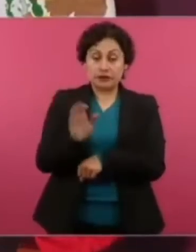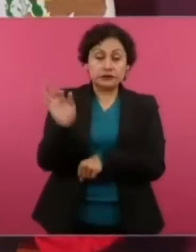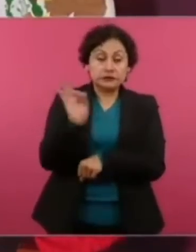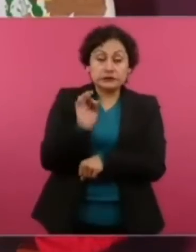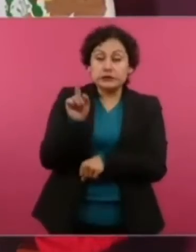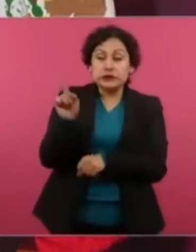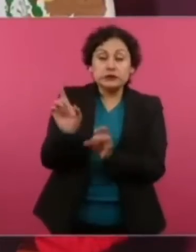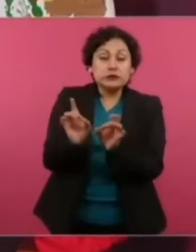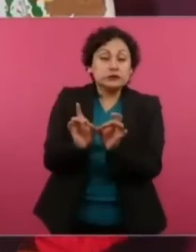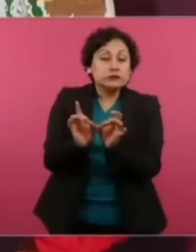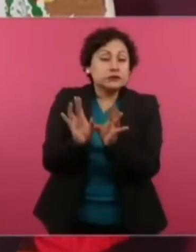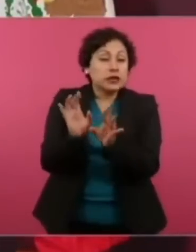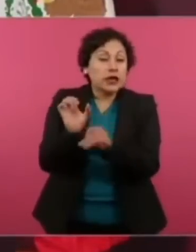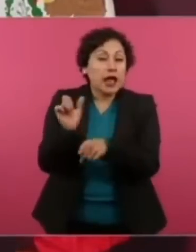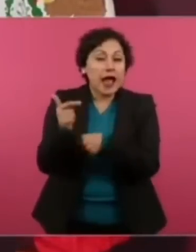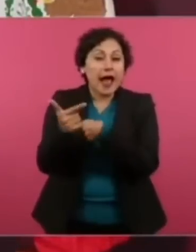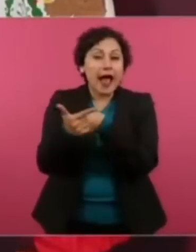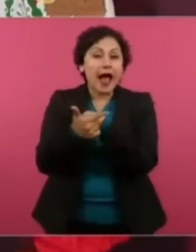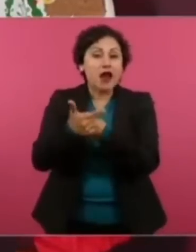corrupción,